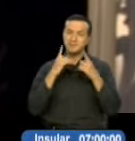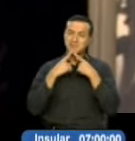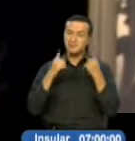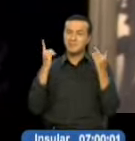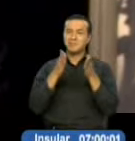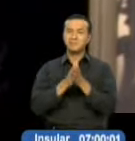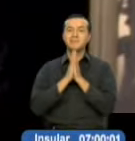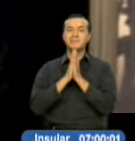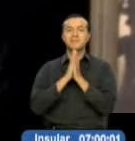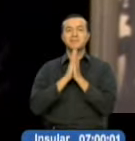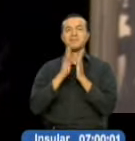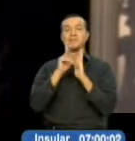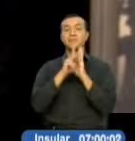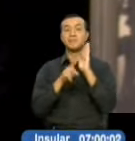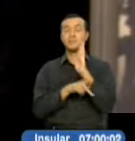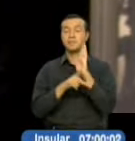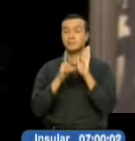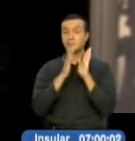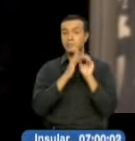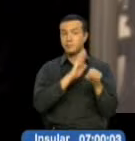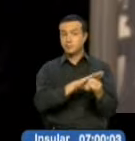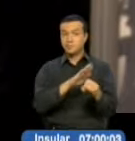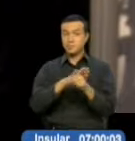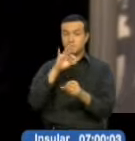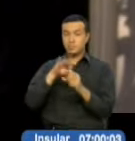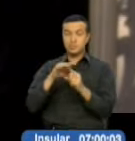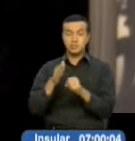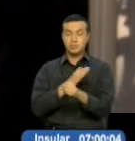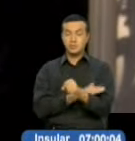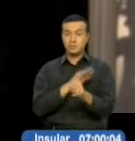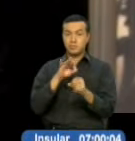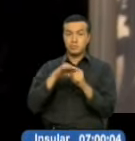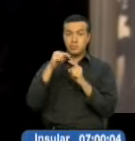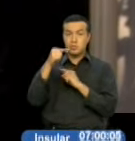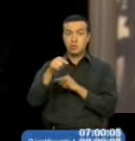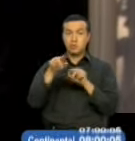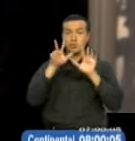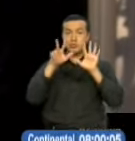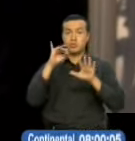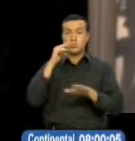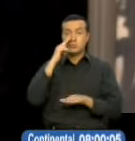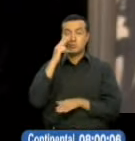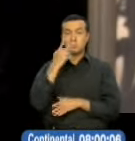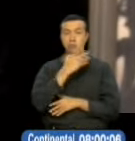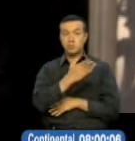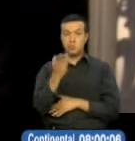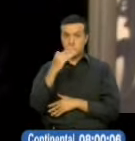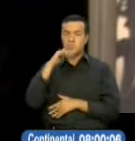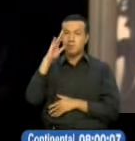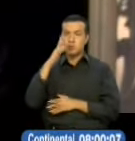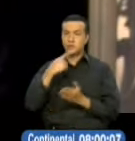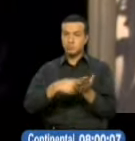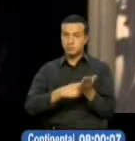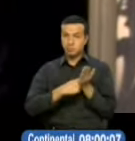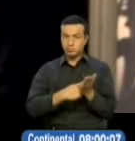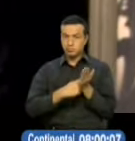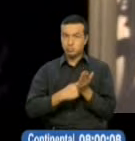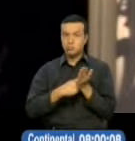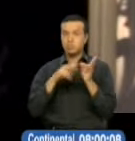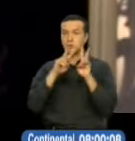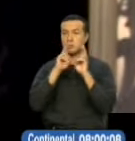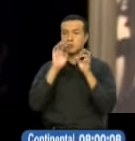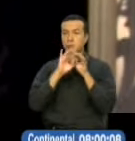solicitará al Parlamento la convocatoria de elecciones generales anticipadas el próximo 8 de junio para afrontar con más fuerza las negociaciones de salida de la